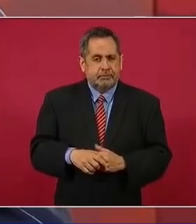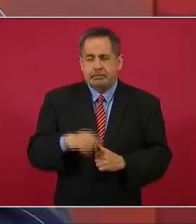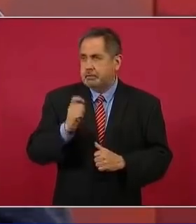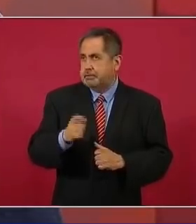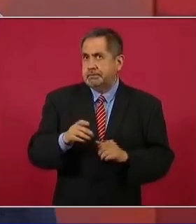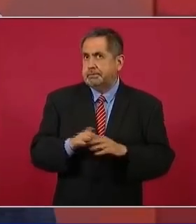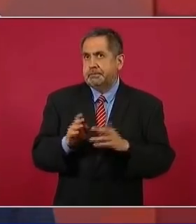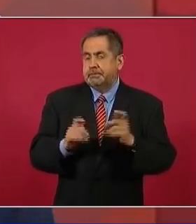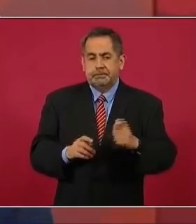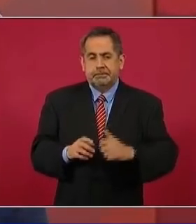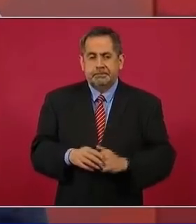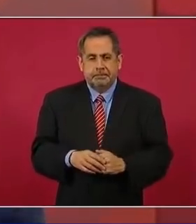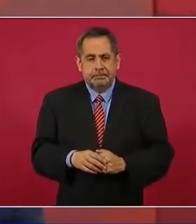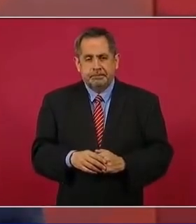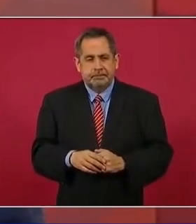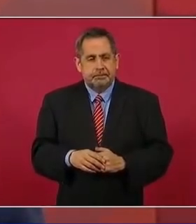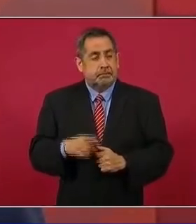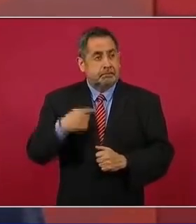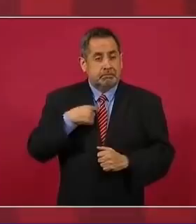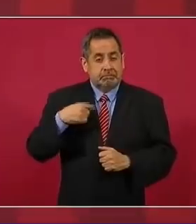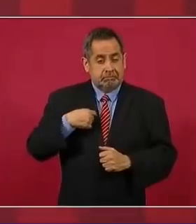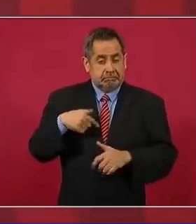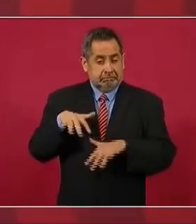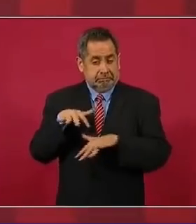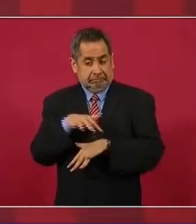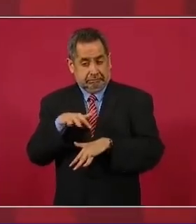es rebajarse